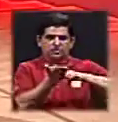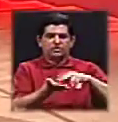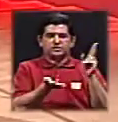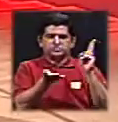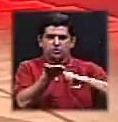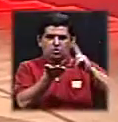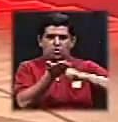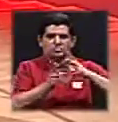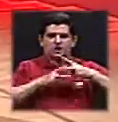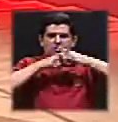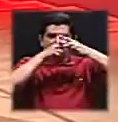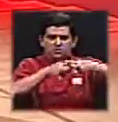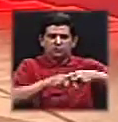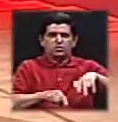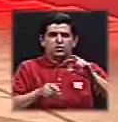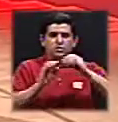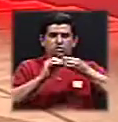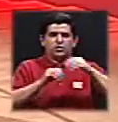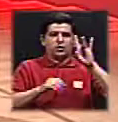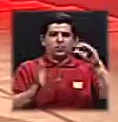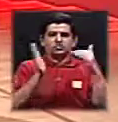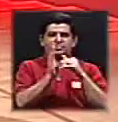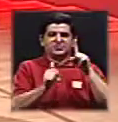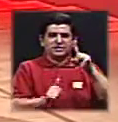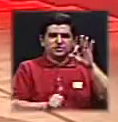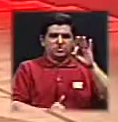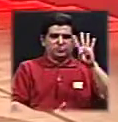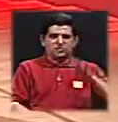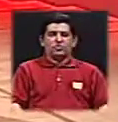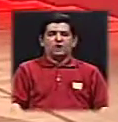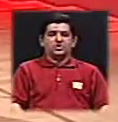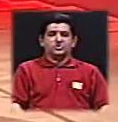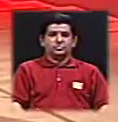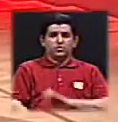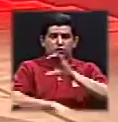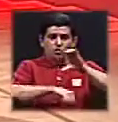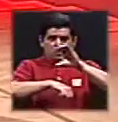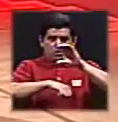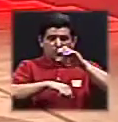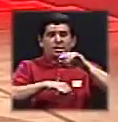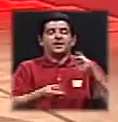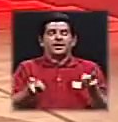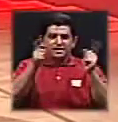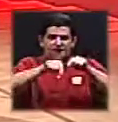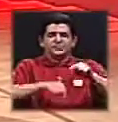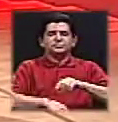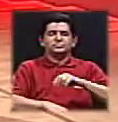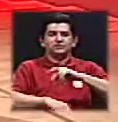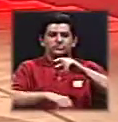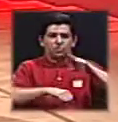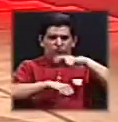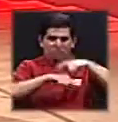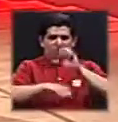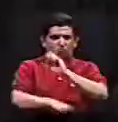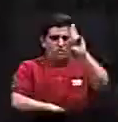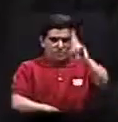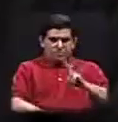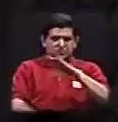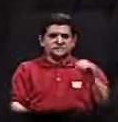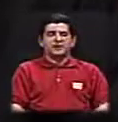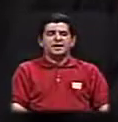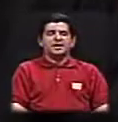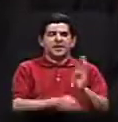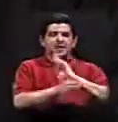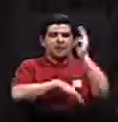contrato de préstamo número 8194, suscrito entre la República de Costa Rica y el Banco Internacional de Reconstrucción y Fomento para financiar el proyecto